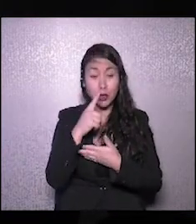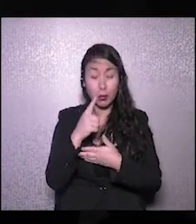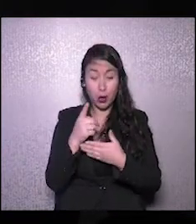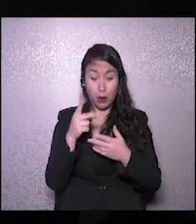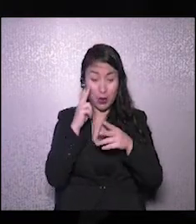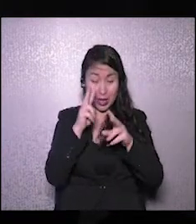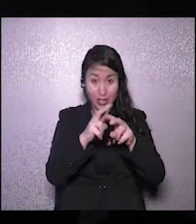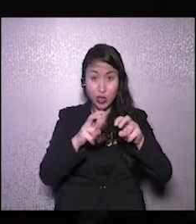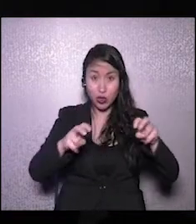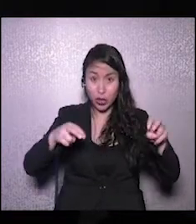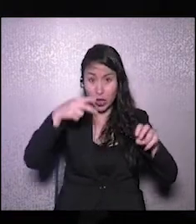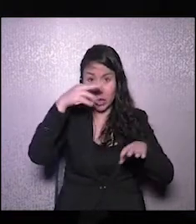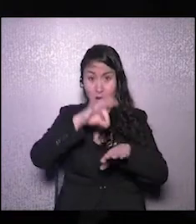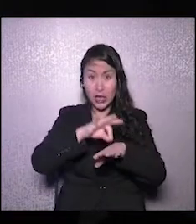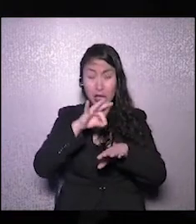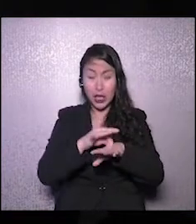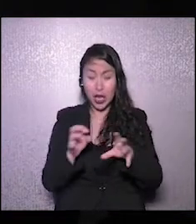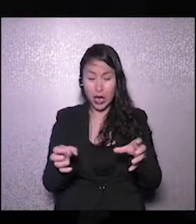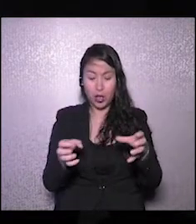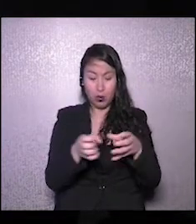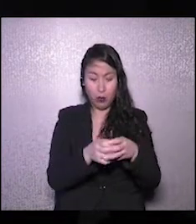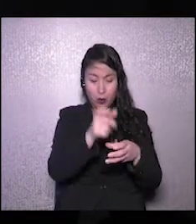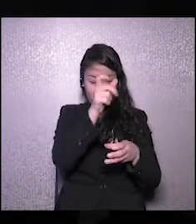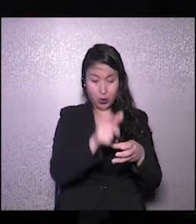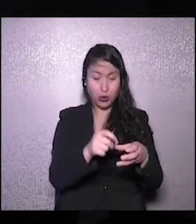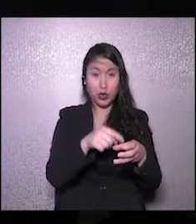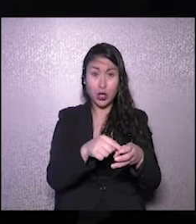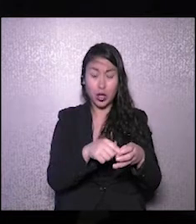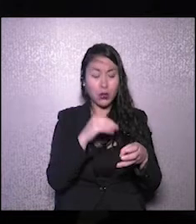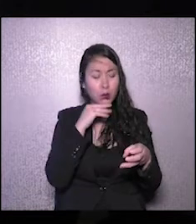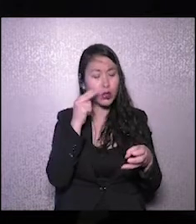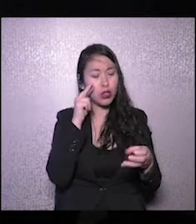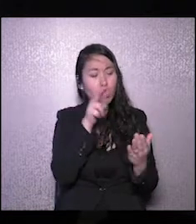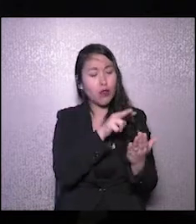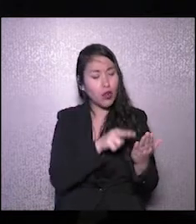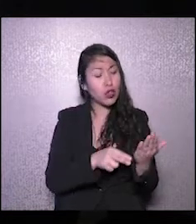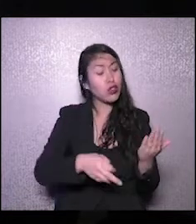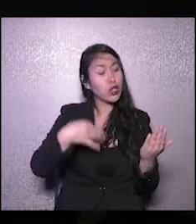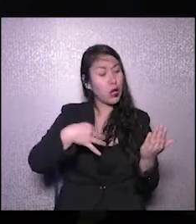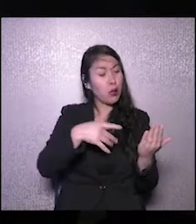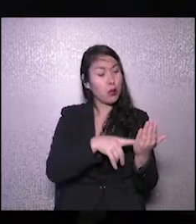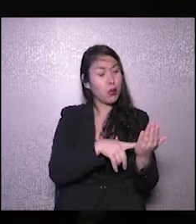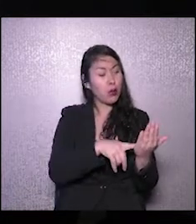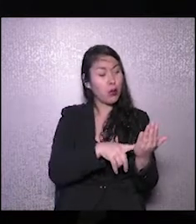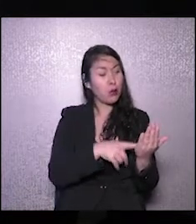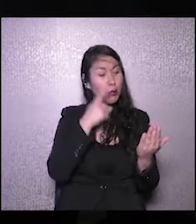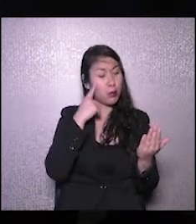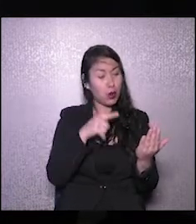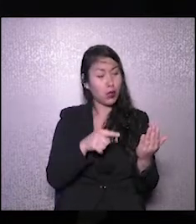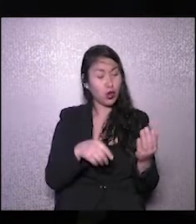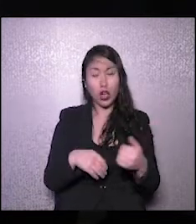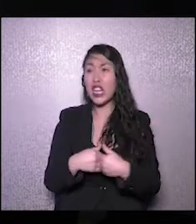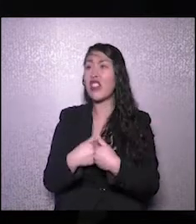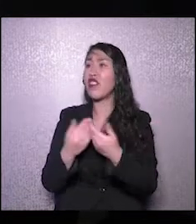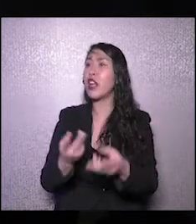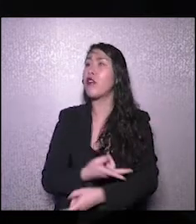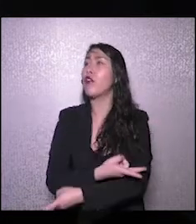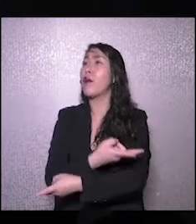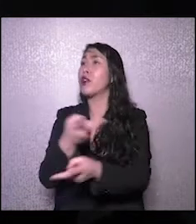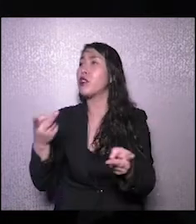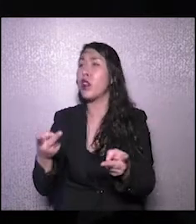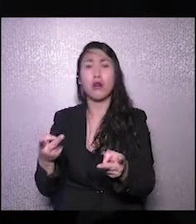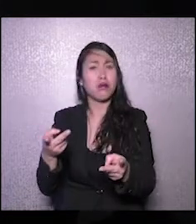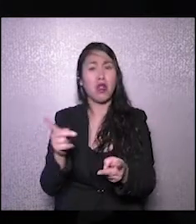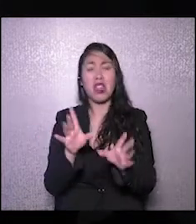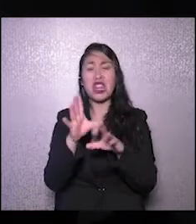clínicos, recluto a mis pacientes, genero los datos, los anonimizo, son datos seguros, pero no los liberan por 10 años porque quieren tener